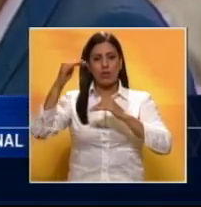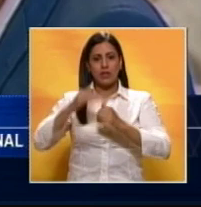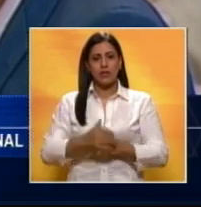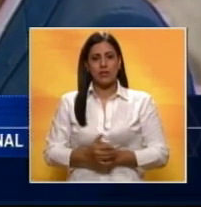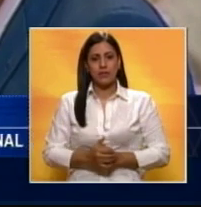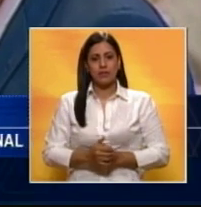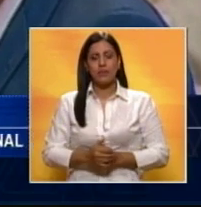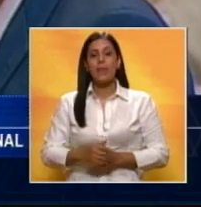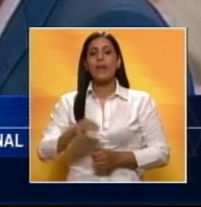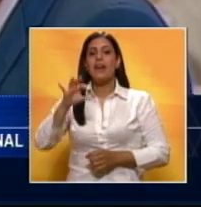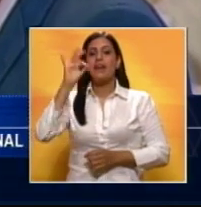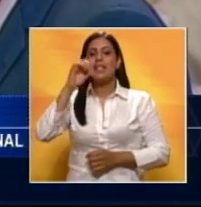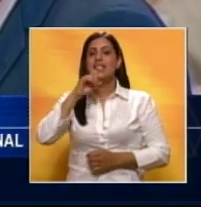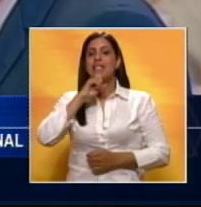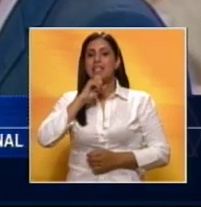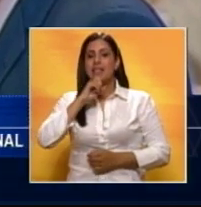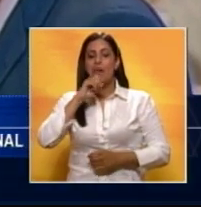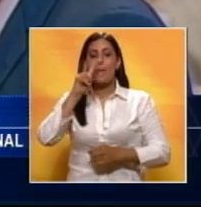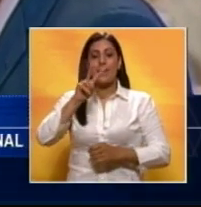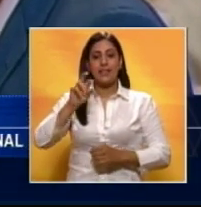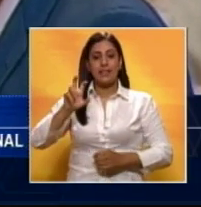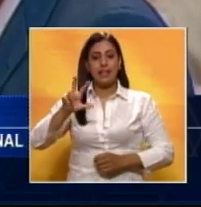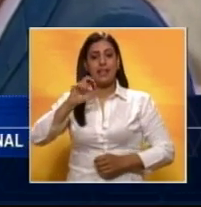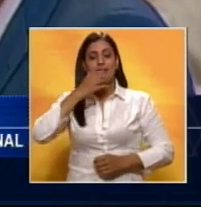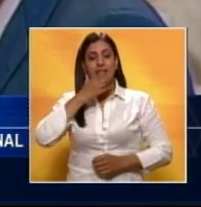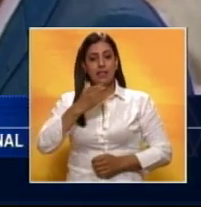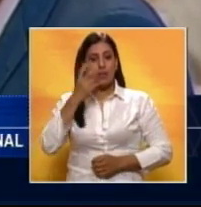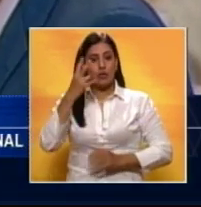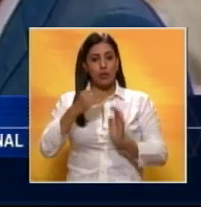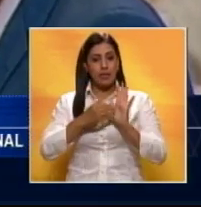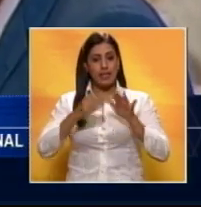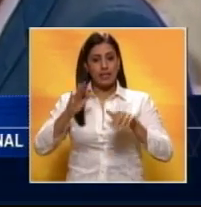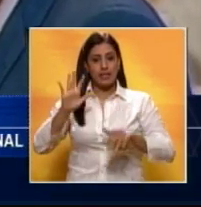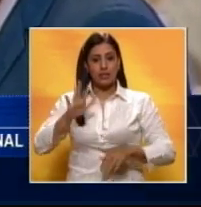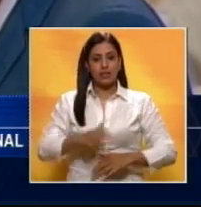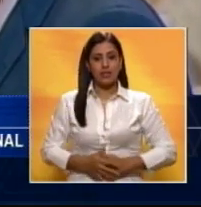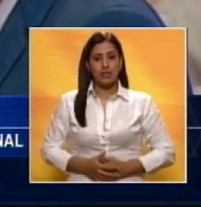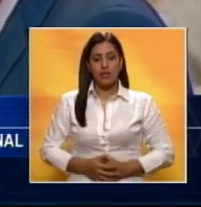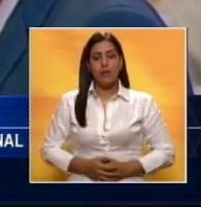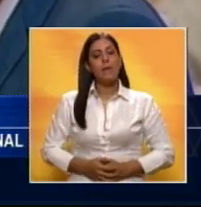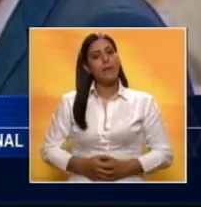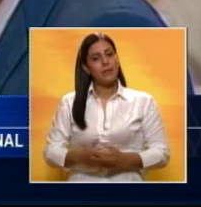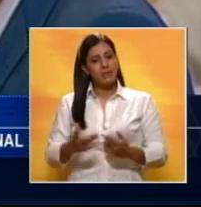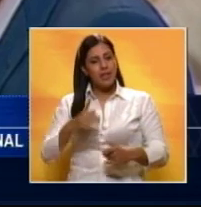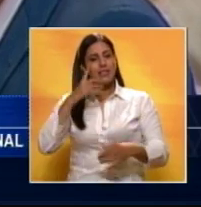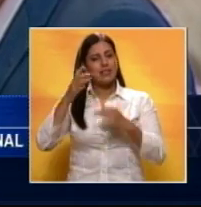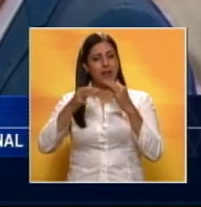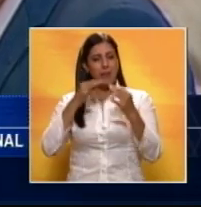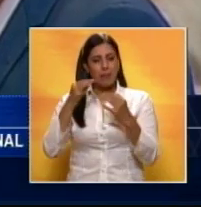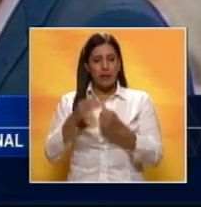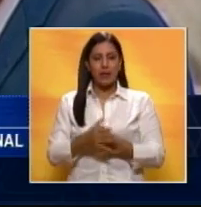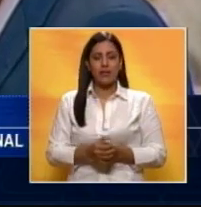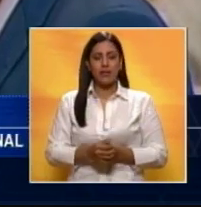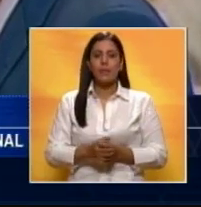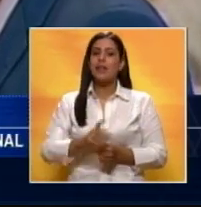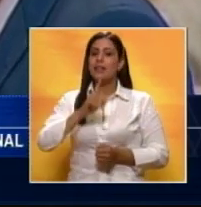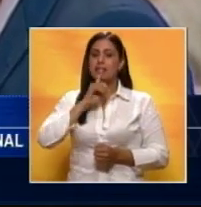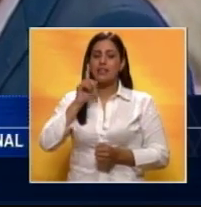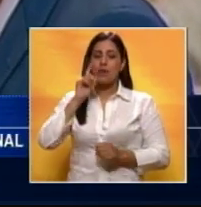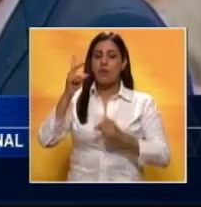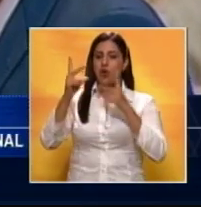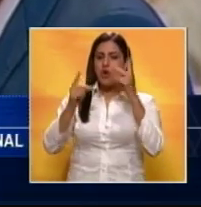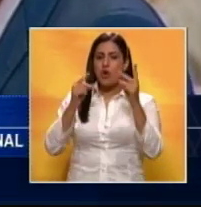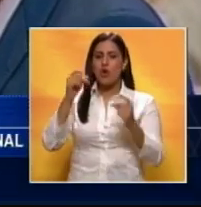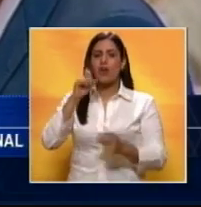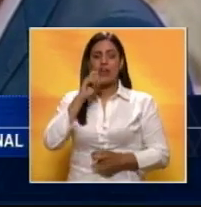Justicia elegidos el 23 de diciembre del 2015. Estas afirmaciones fueron negadas por